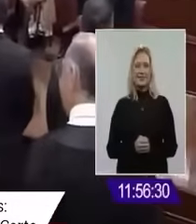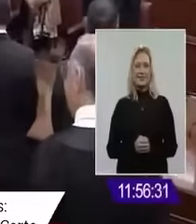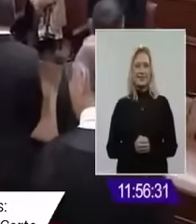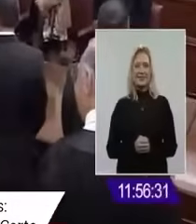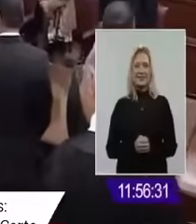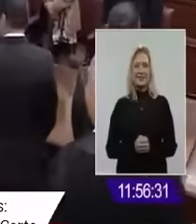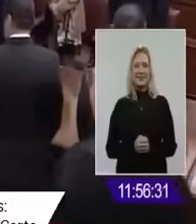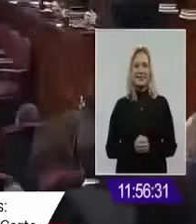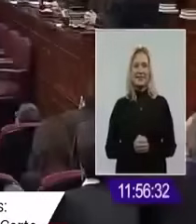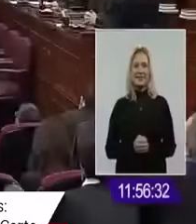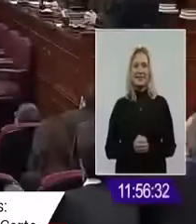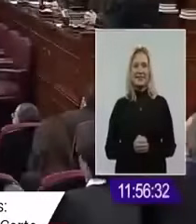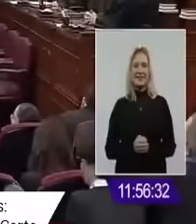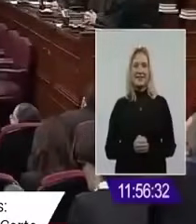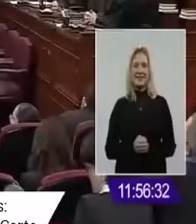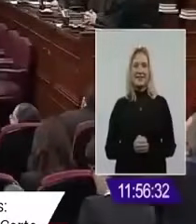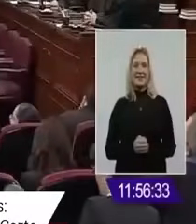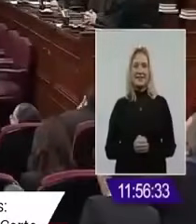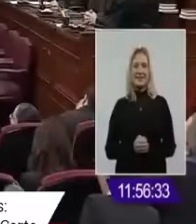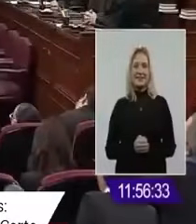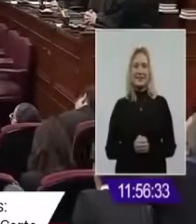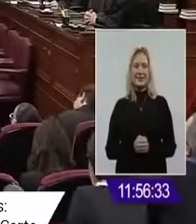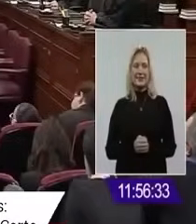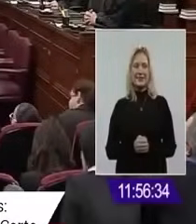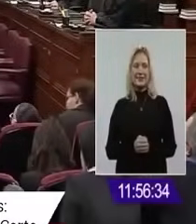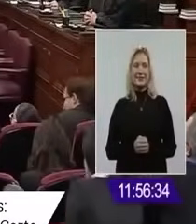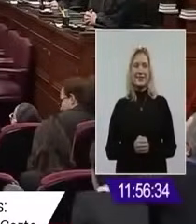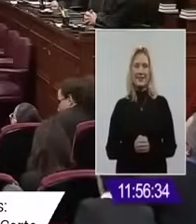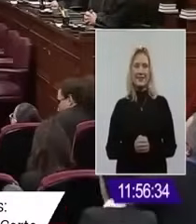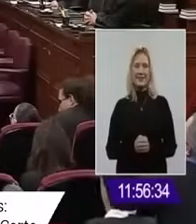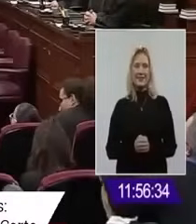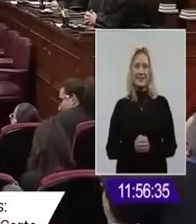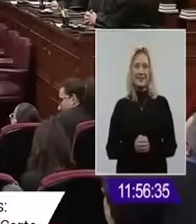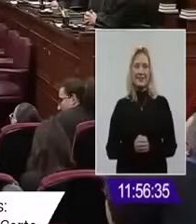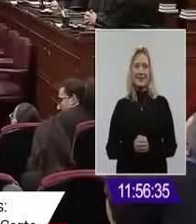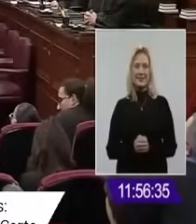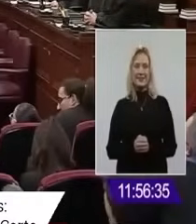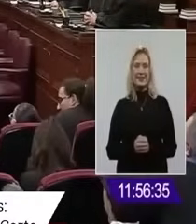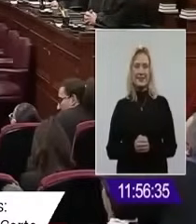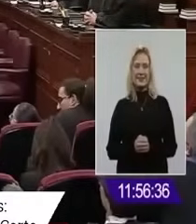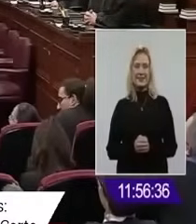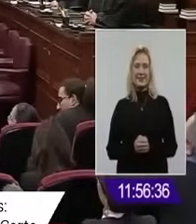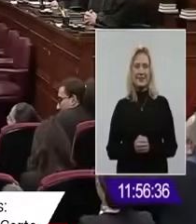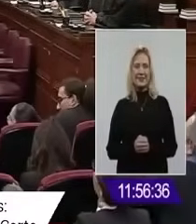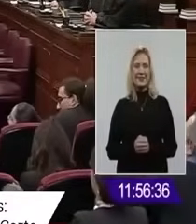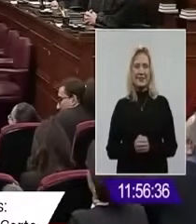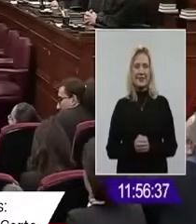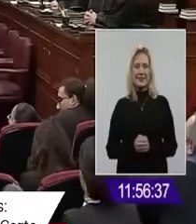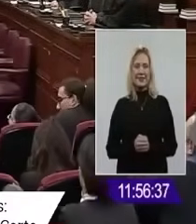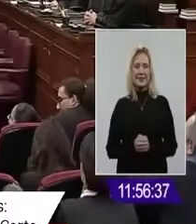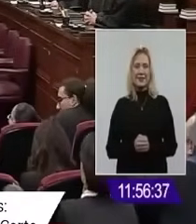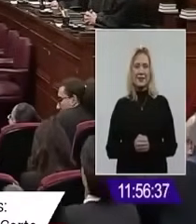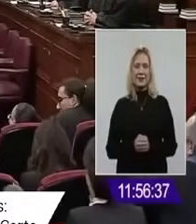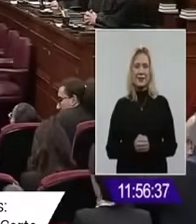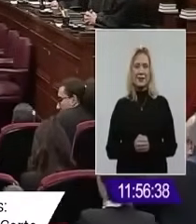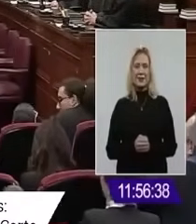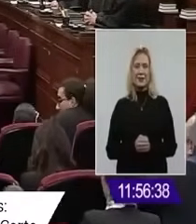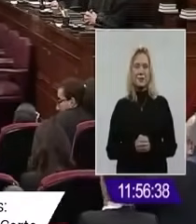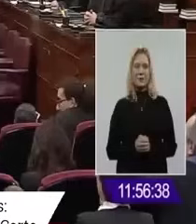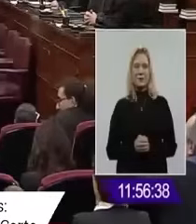la ministra presidenta Norma Piña, quien, hay que recordarlo, pues se ha caracterizado ella por